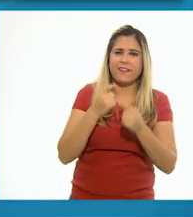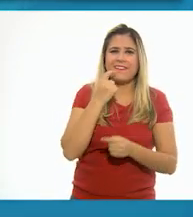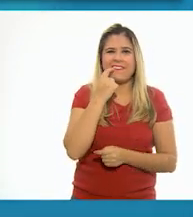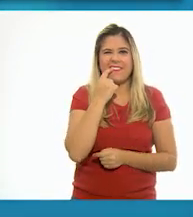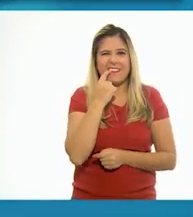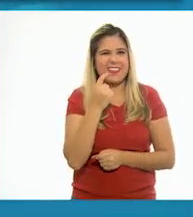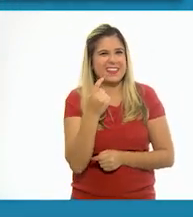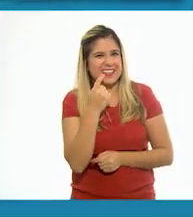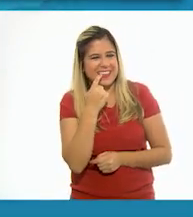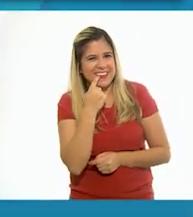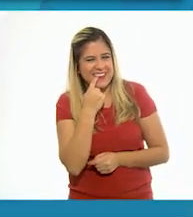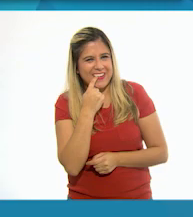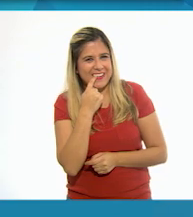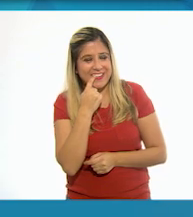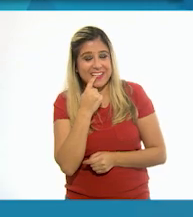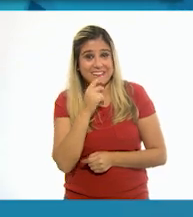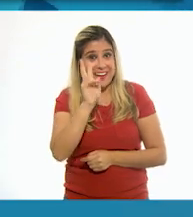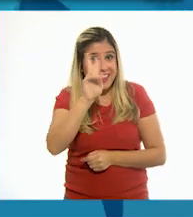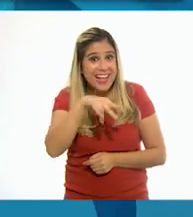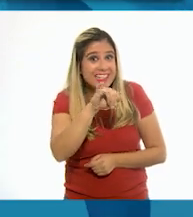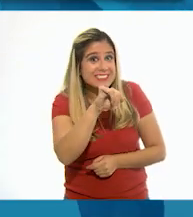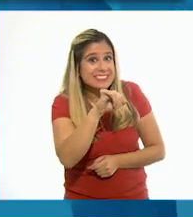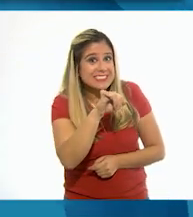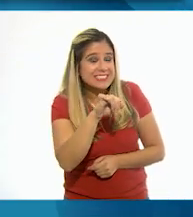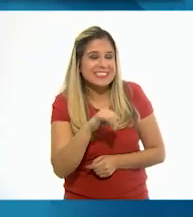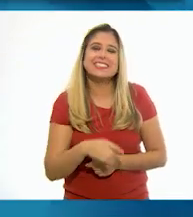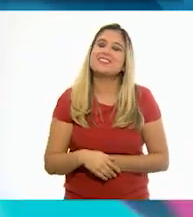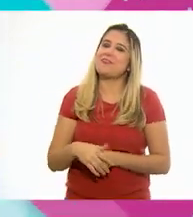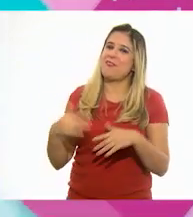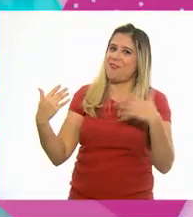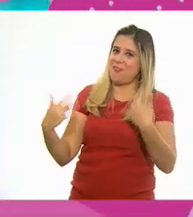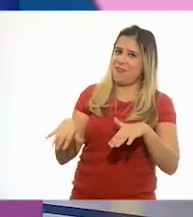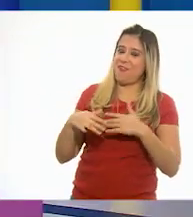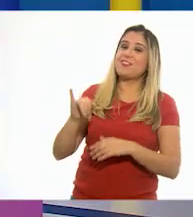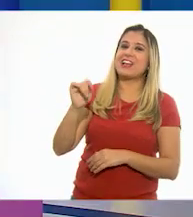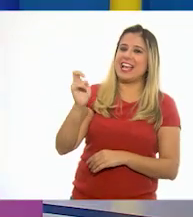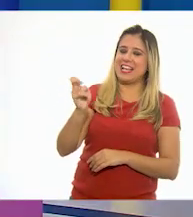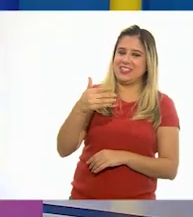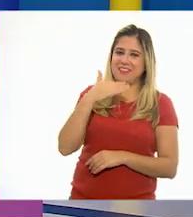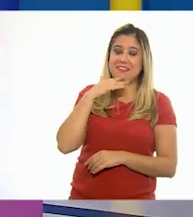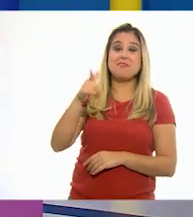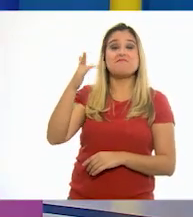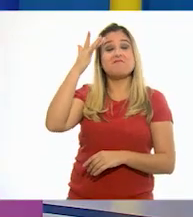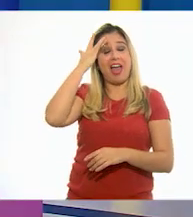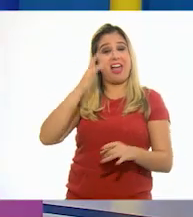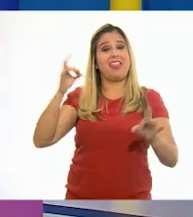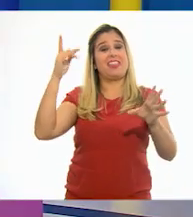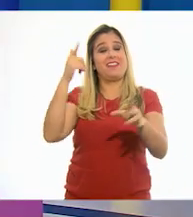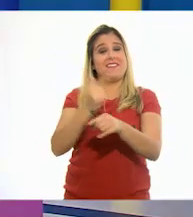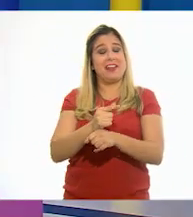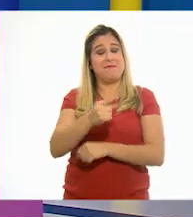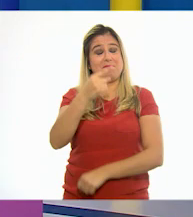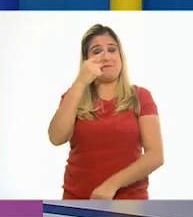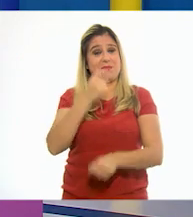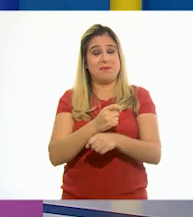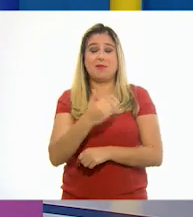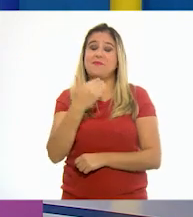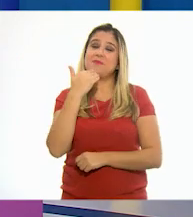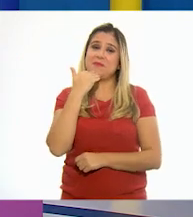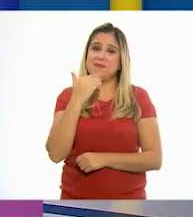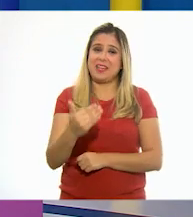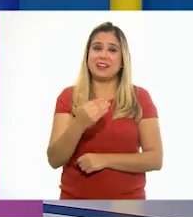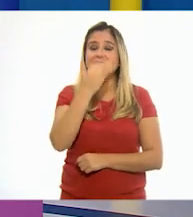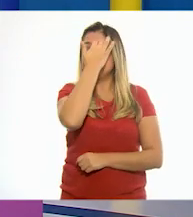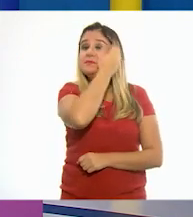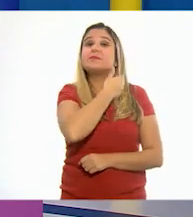por diente. ¿Verdad que sí es? Órale, Raulito, qué impresionante, ¿sí? Lo adivinaste a la primera, sí. Muy bien, muy bien.